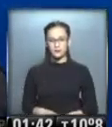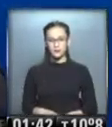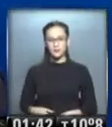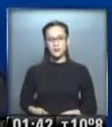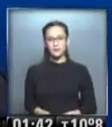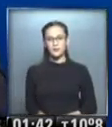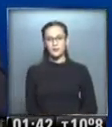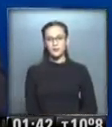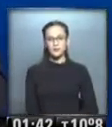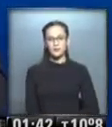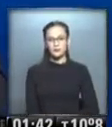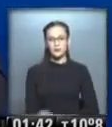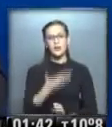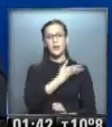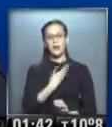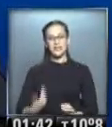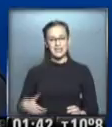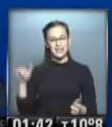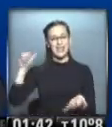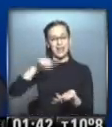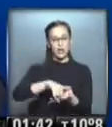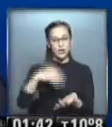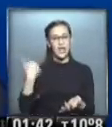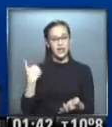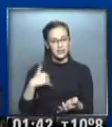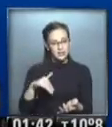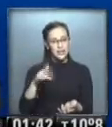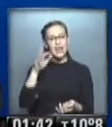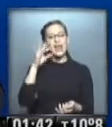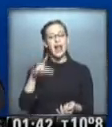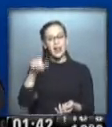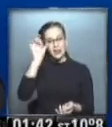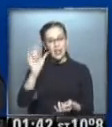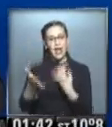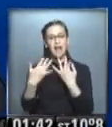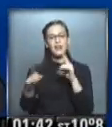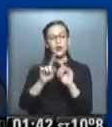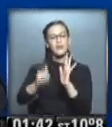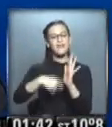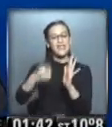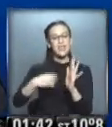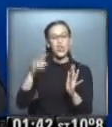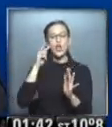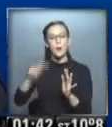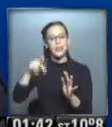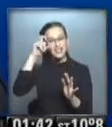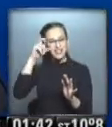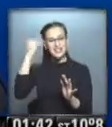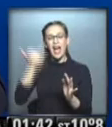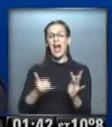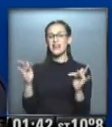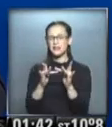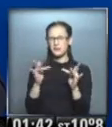El presidente de Aerolíneas Argentinas, Mariano Recalde, se refirió al video de 2010 que estuvo circulando por internet, donde